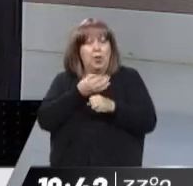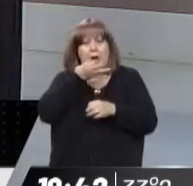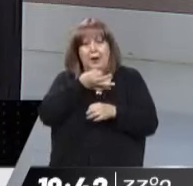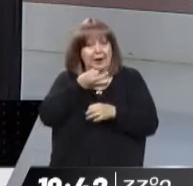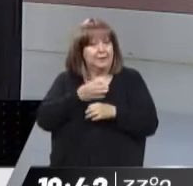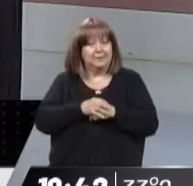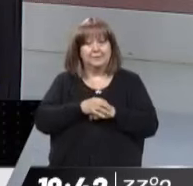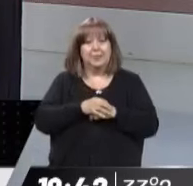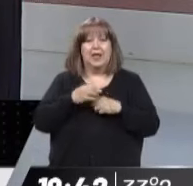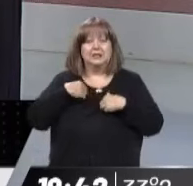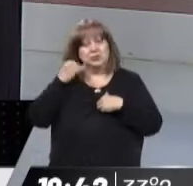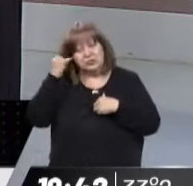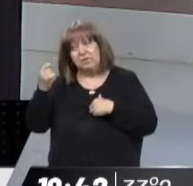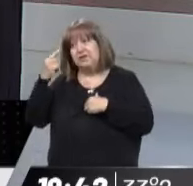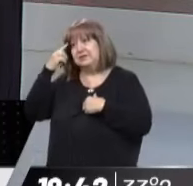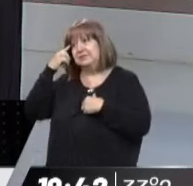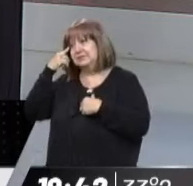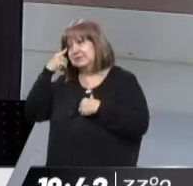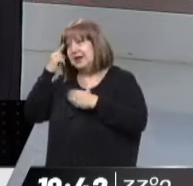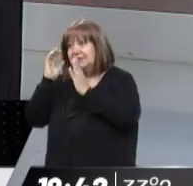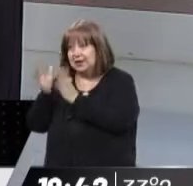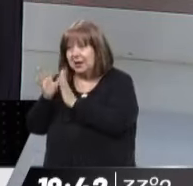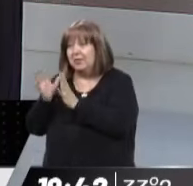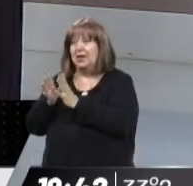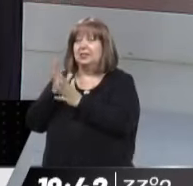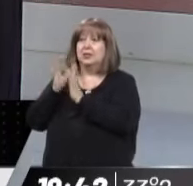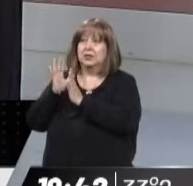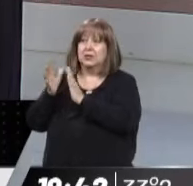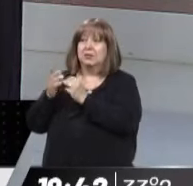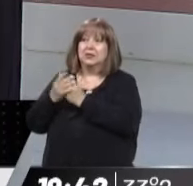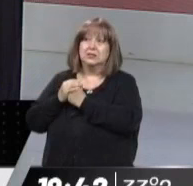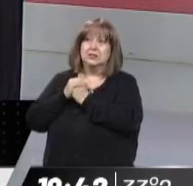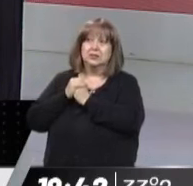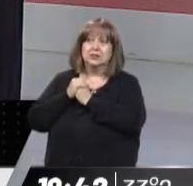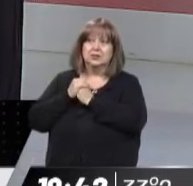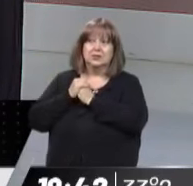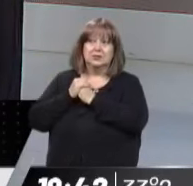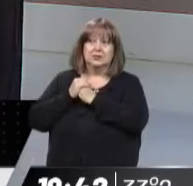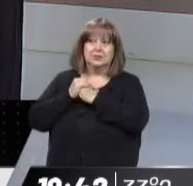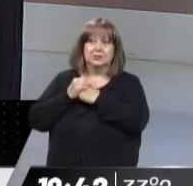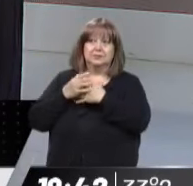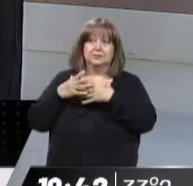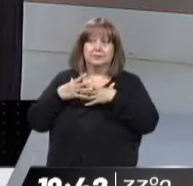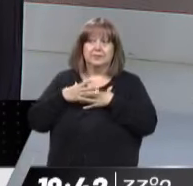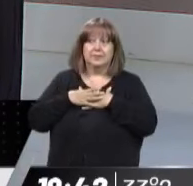no podía. He hecho tratamiento. Claro, todo un trabajo para poder llegar a esta instancia. Así que me han cuidado mucho para que yo no...